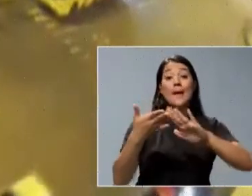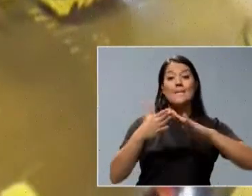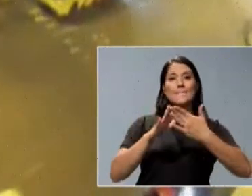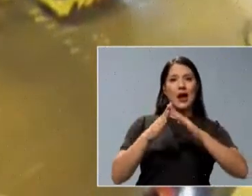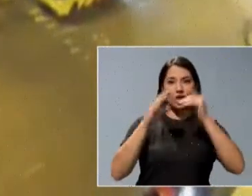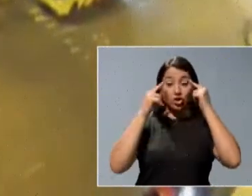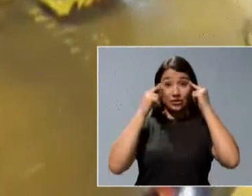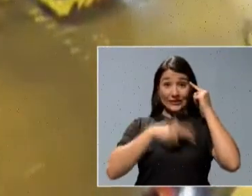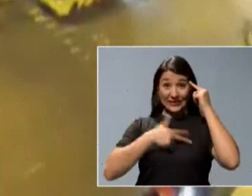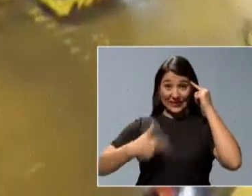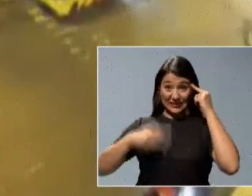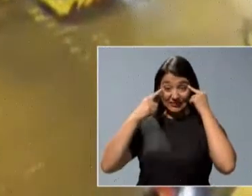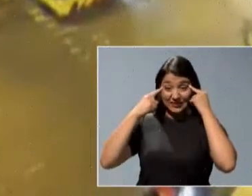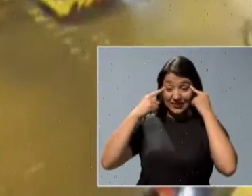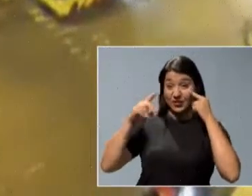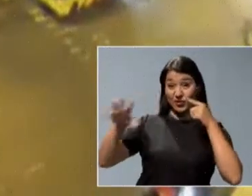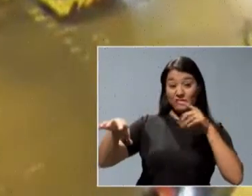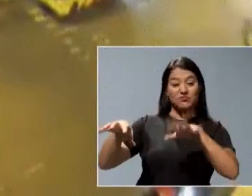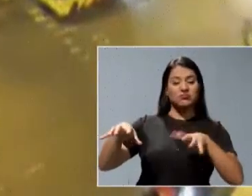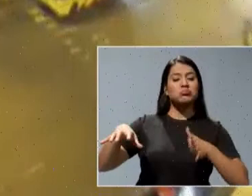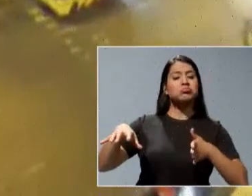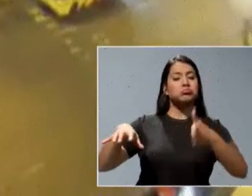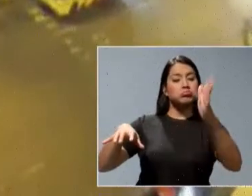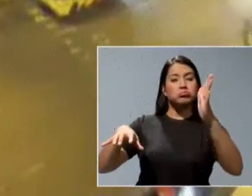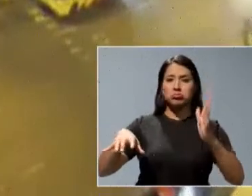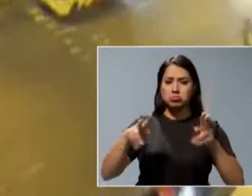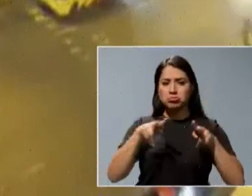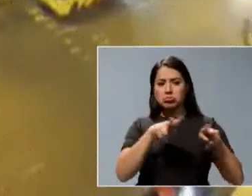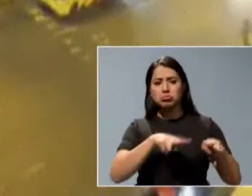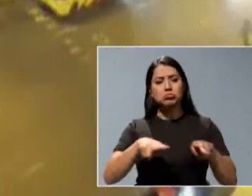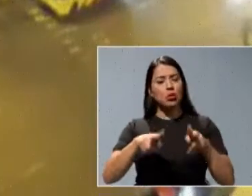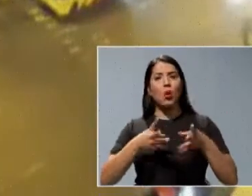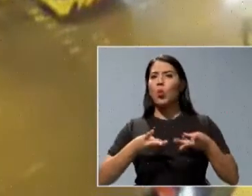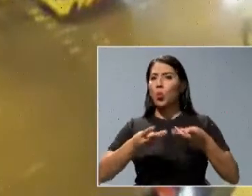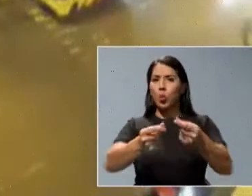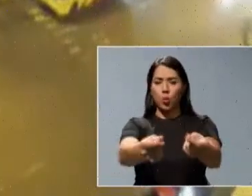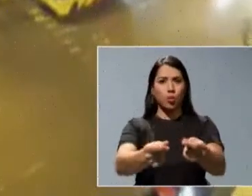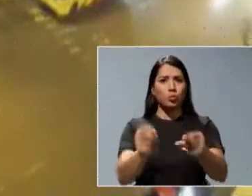hora también tránsito fluido, buena visibilidad y